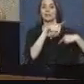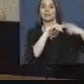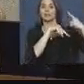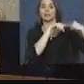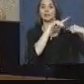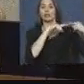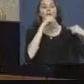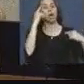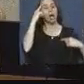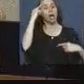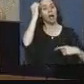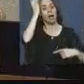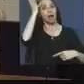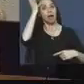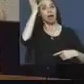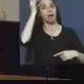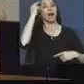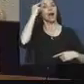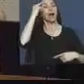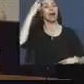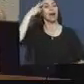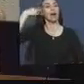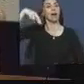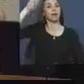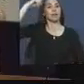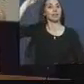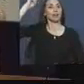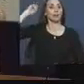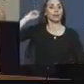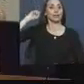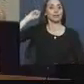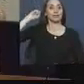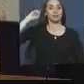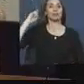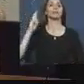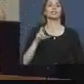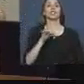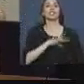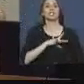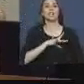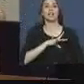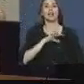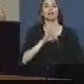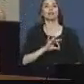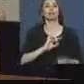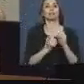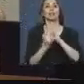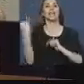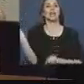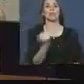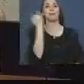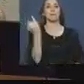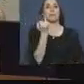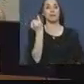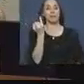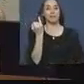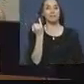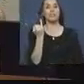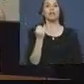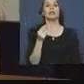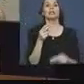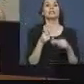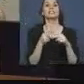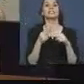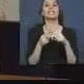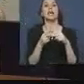nos rememora, o nos remonta, mejor dicho, a recordar la independencia, también surgen lo que denominamos aires